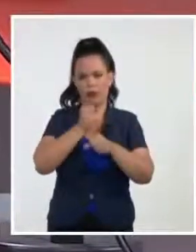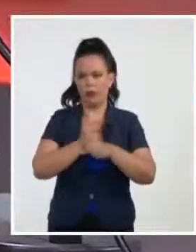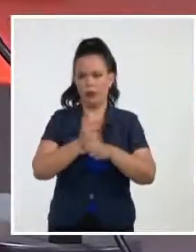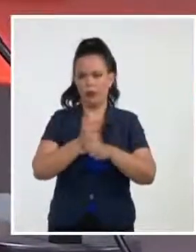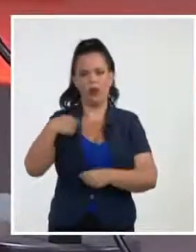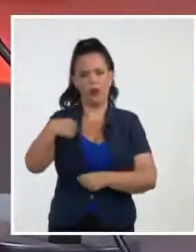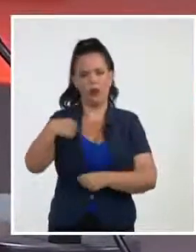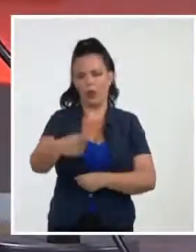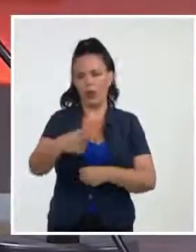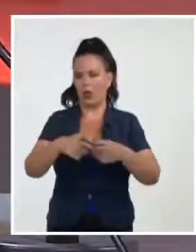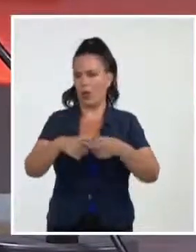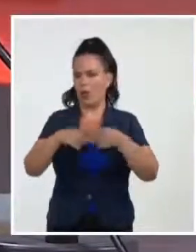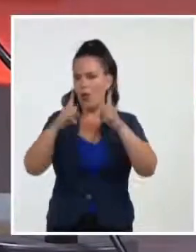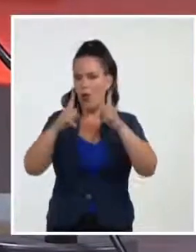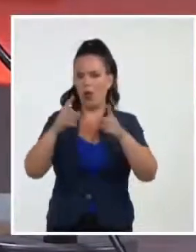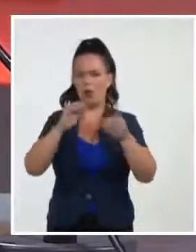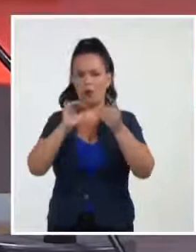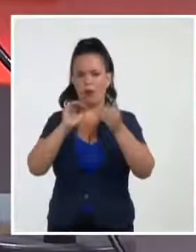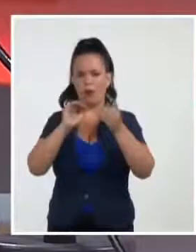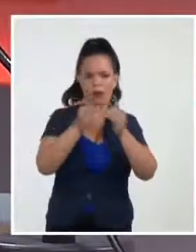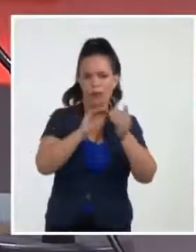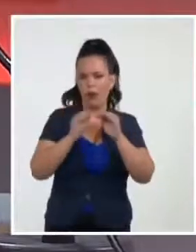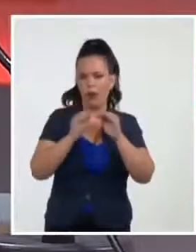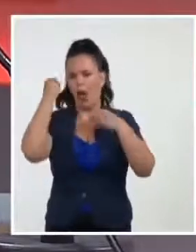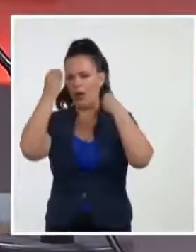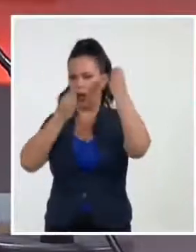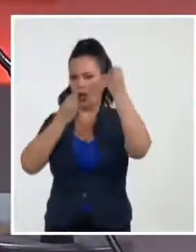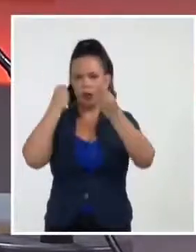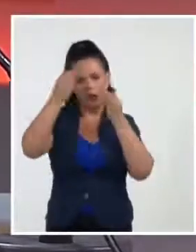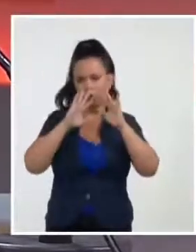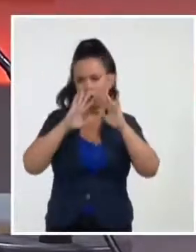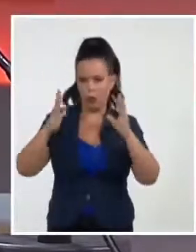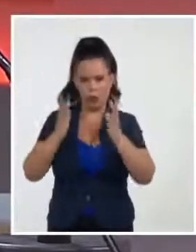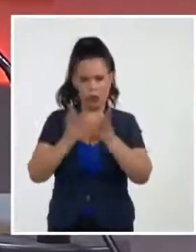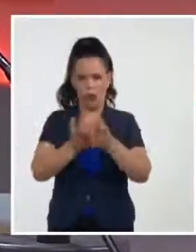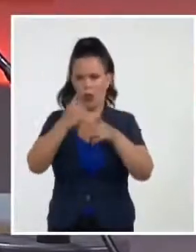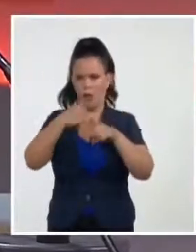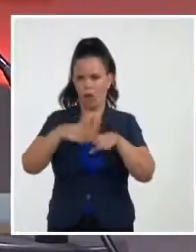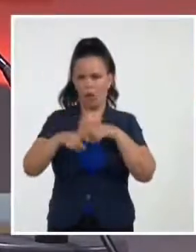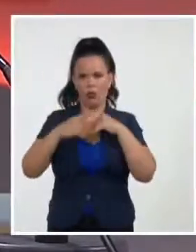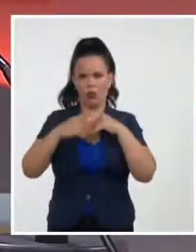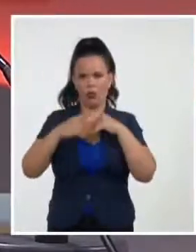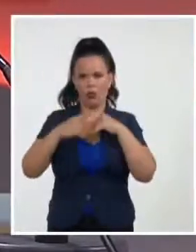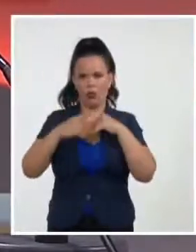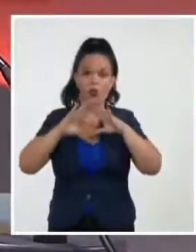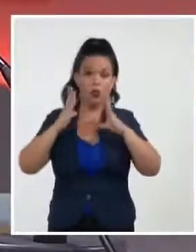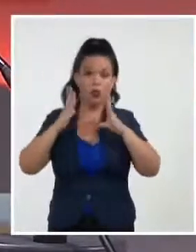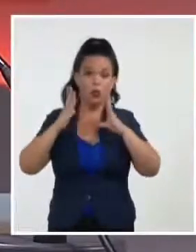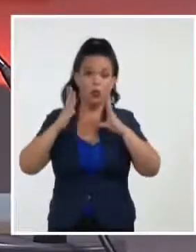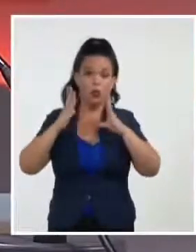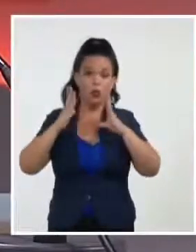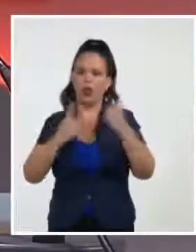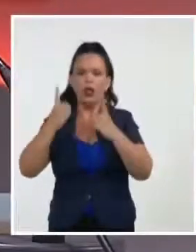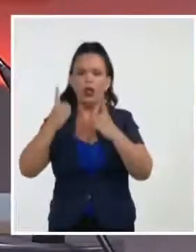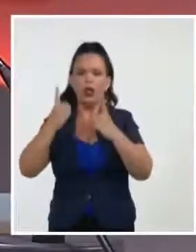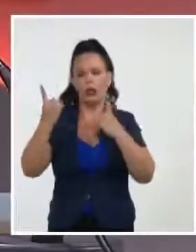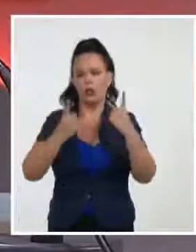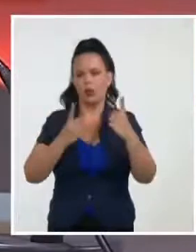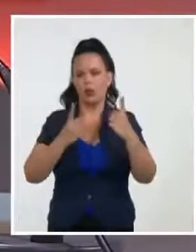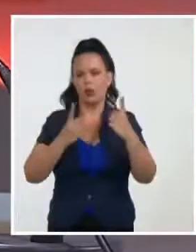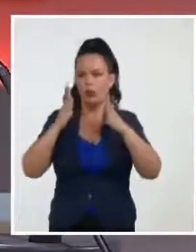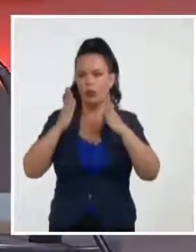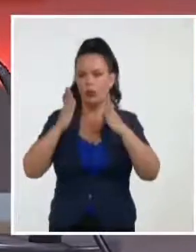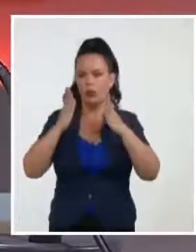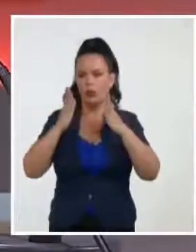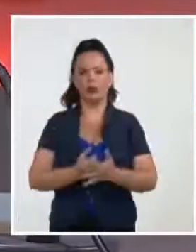todo lo que se analiza y bueno, hay muchas variantes y vías en que se abordan estos problemas.